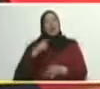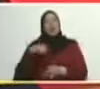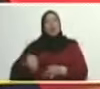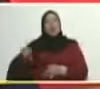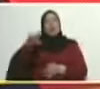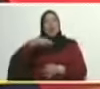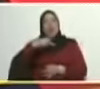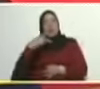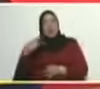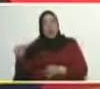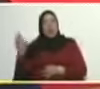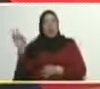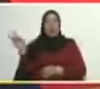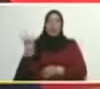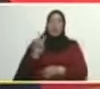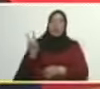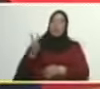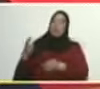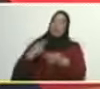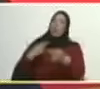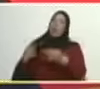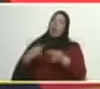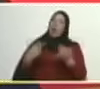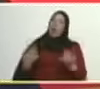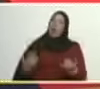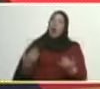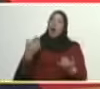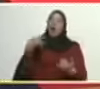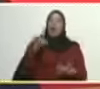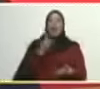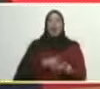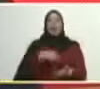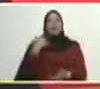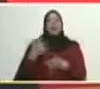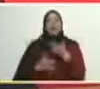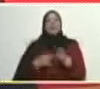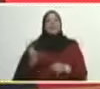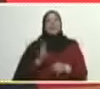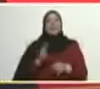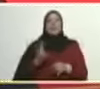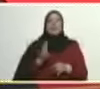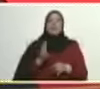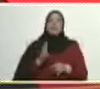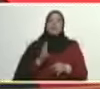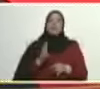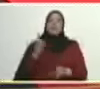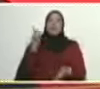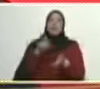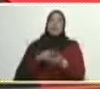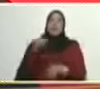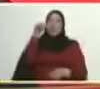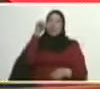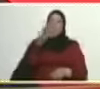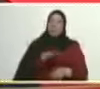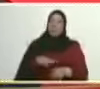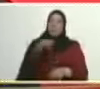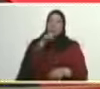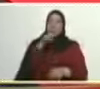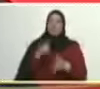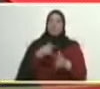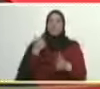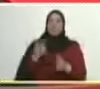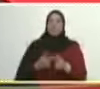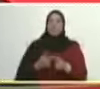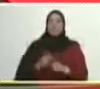y El Salvador, vinculados a varios de ellos a procesos electorales o a esferas de gobierno. El 12 de febrero